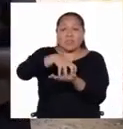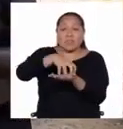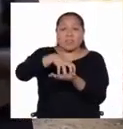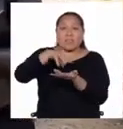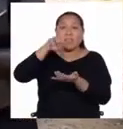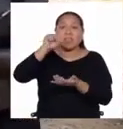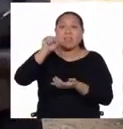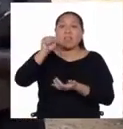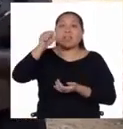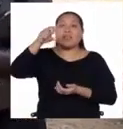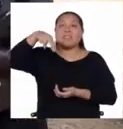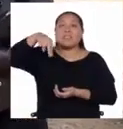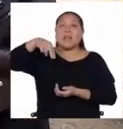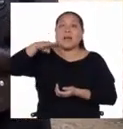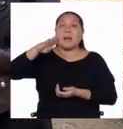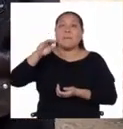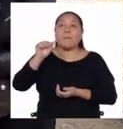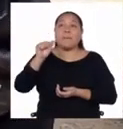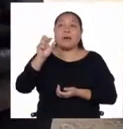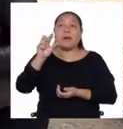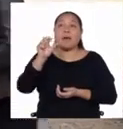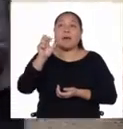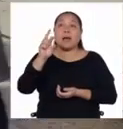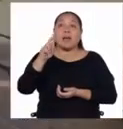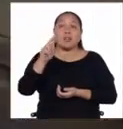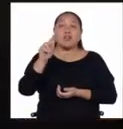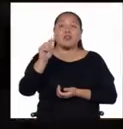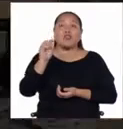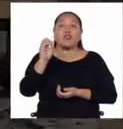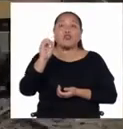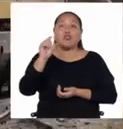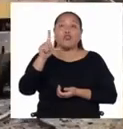no el tren nos va a dejar.